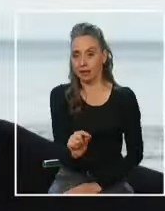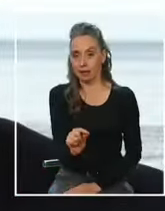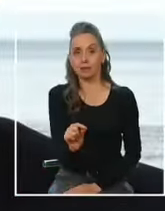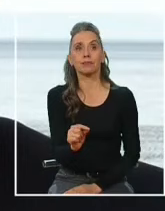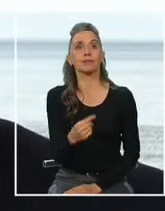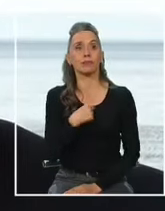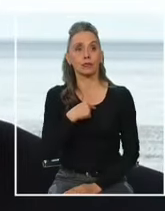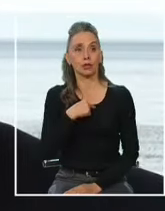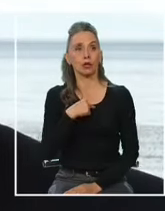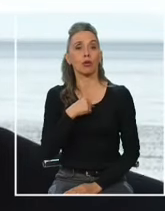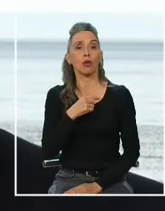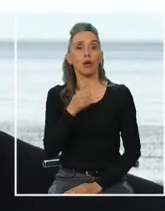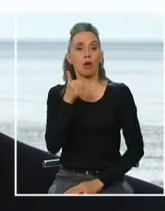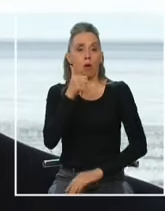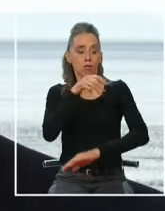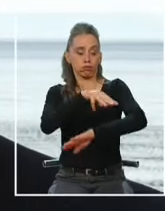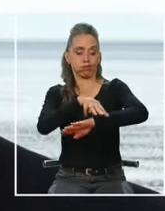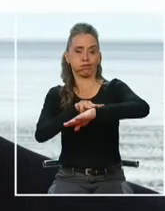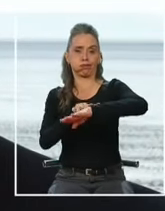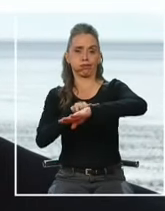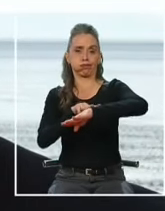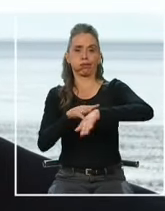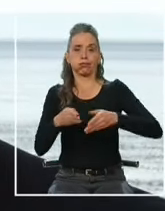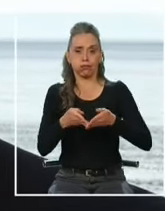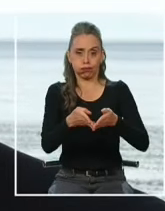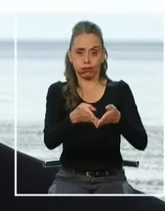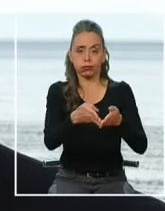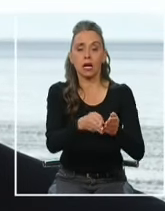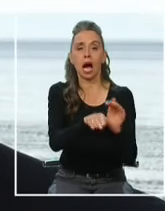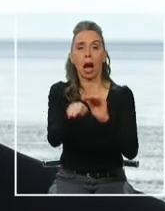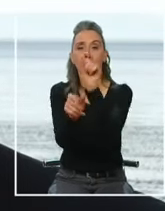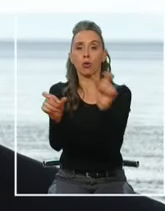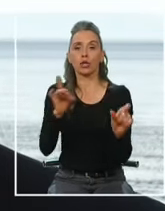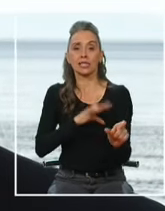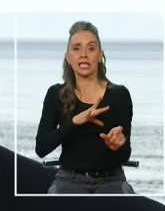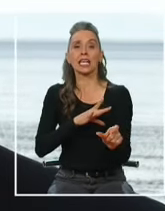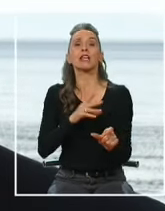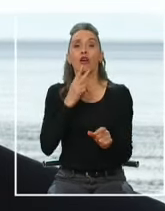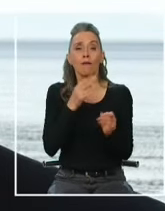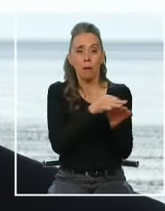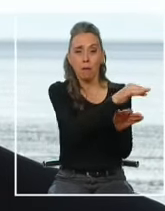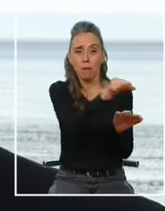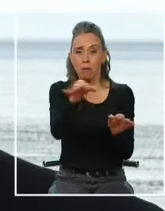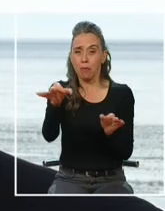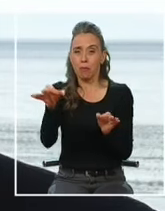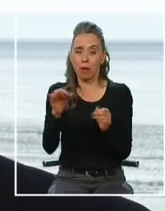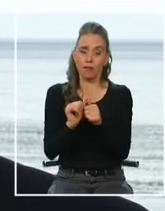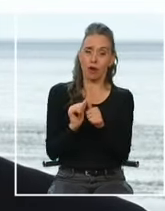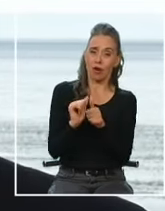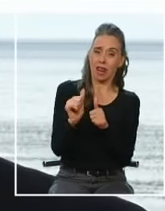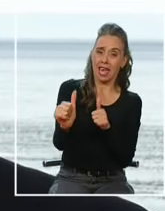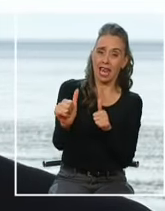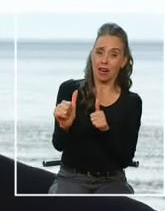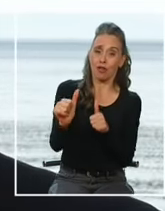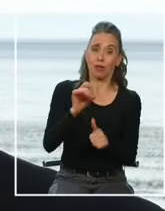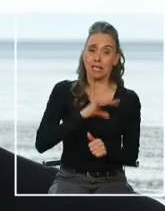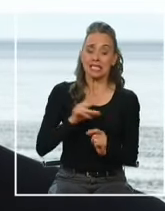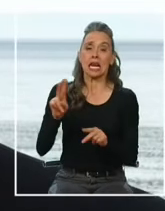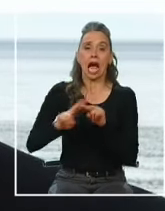Para mí, como comandante, esta unidad representa poder apoyar a chilenos que están haciendo soberanía en sectores tan lejanos de nuestro